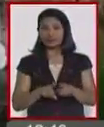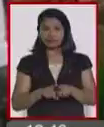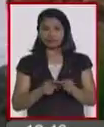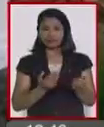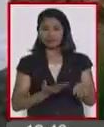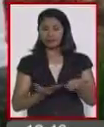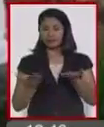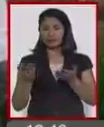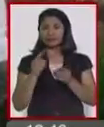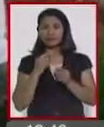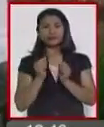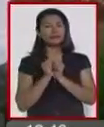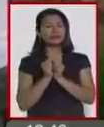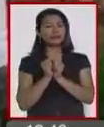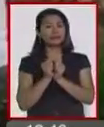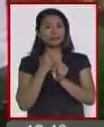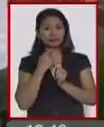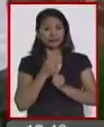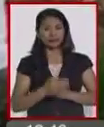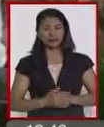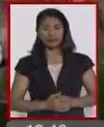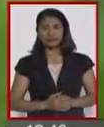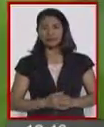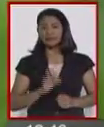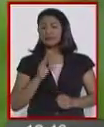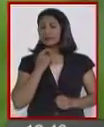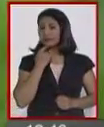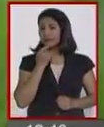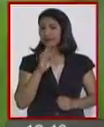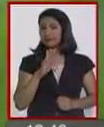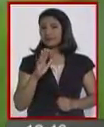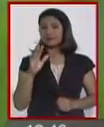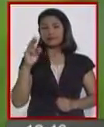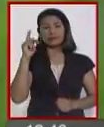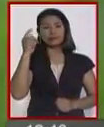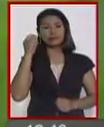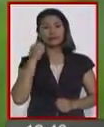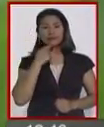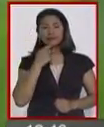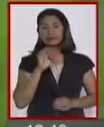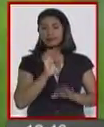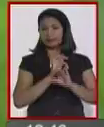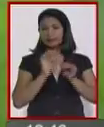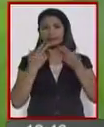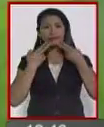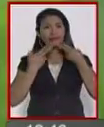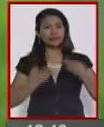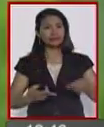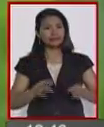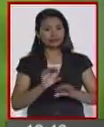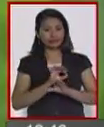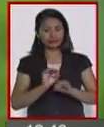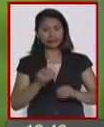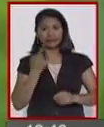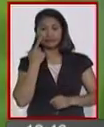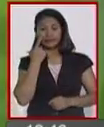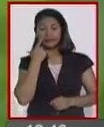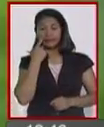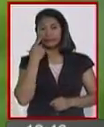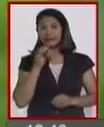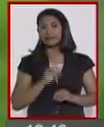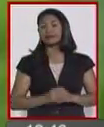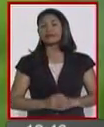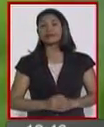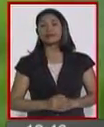Que yo lo llevé. ¿Dijo que era su cómplice? No, él le dijo que yo era su tío, pero yo no soy su tío. ¿No es nada? No. ¿Usted lo conocía él?